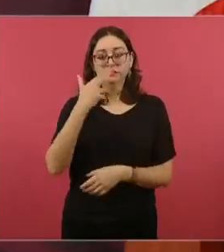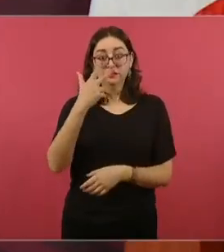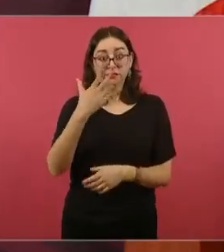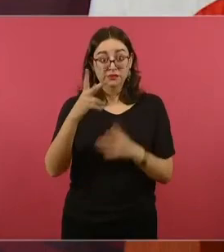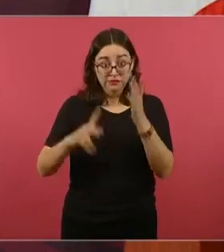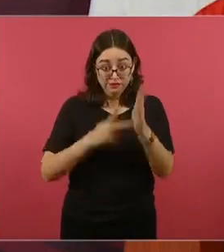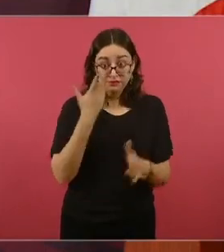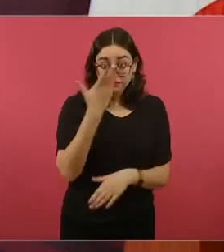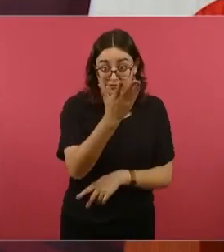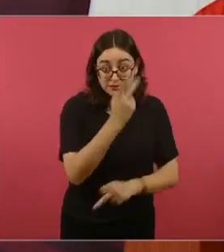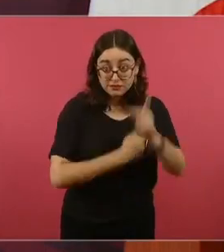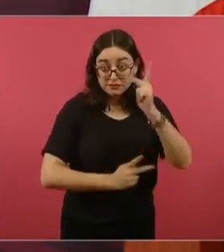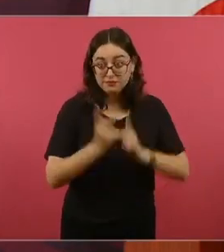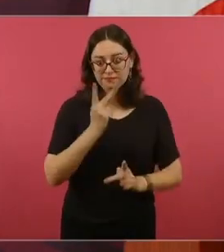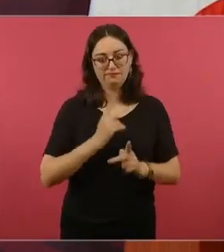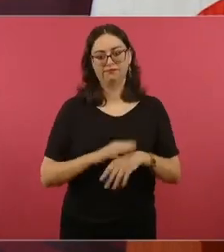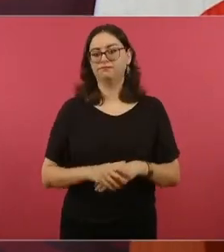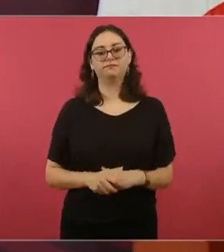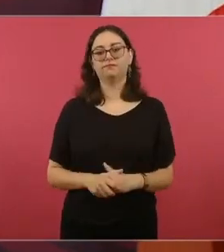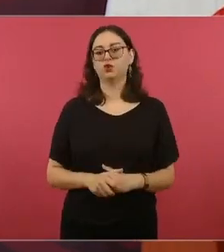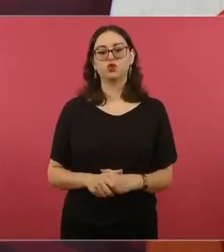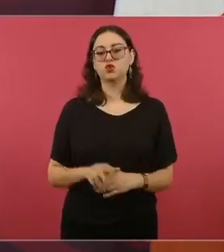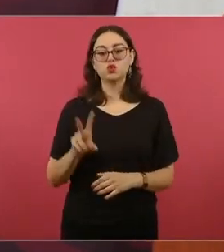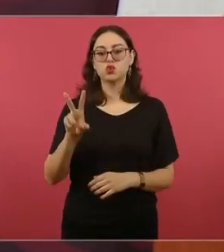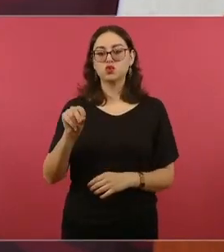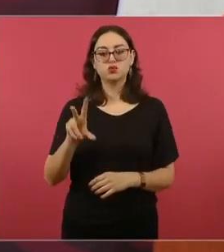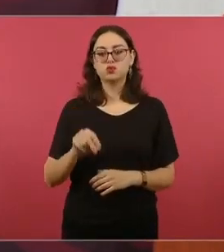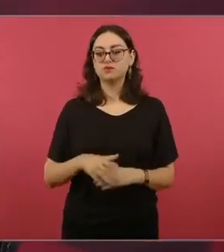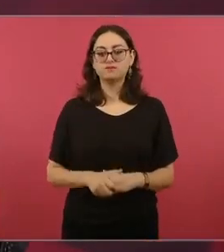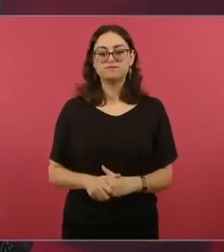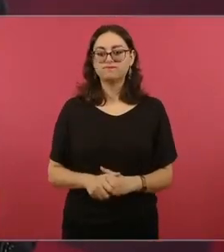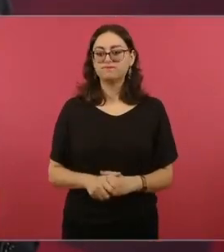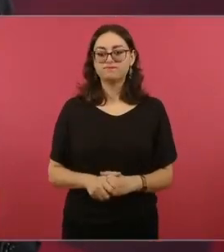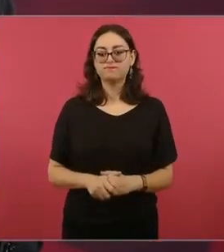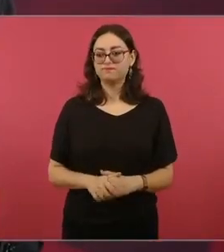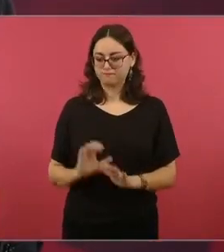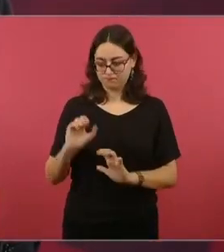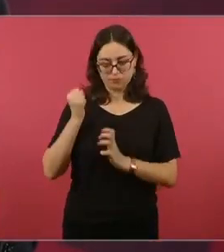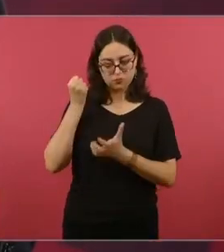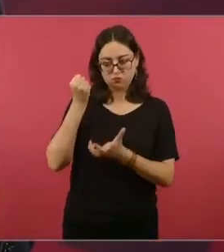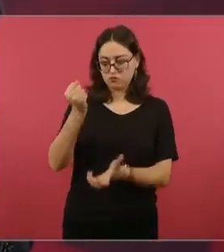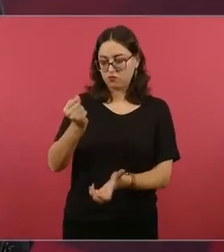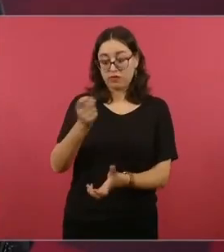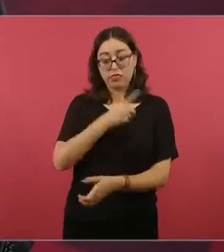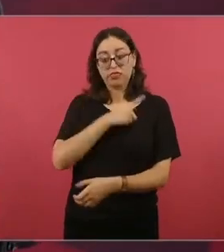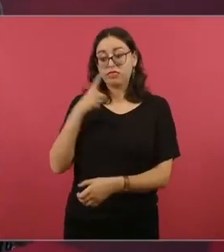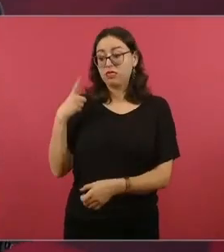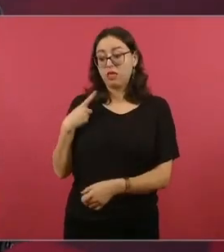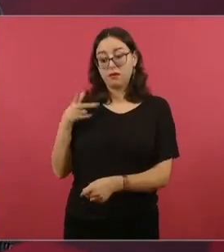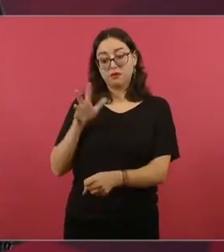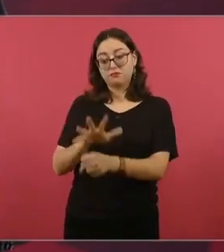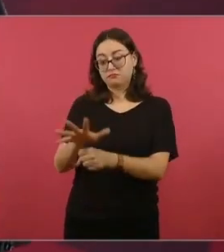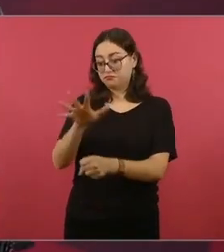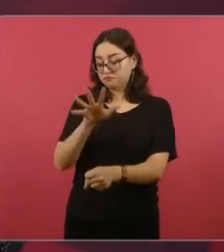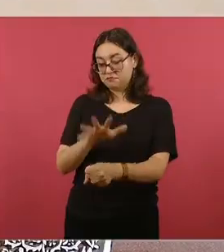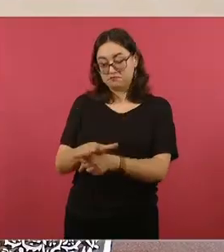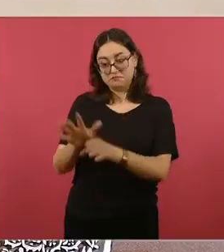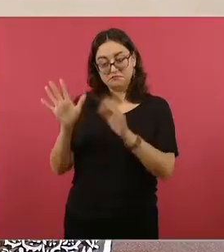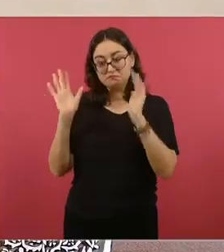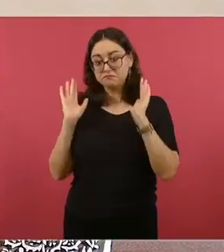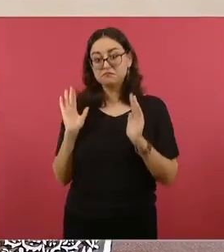Entonces, ¿por qué ahora nos alcanza el presupuesto? ¿Saben qué hacían?